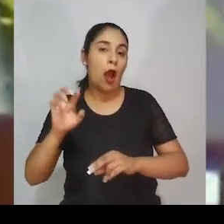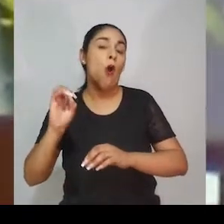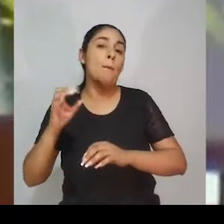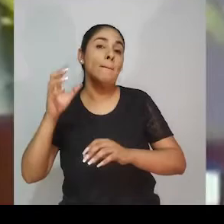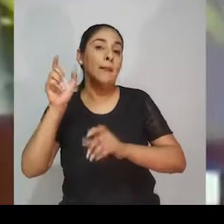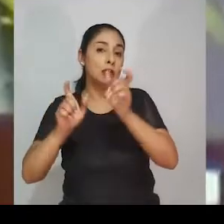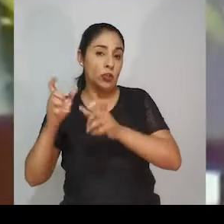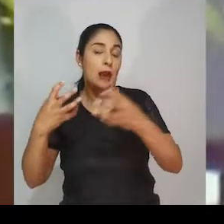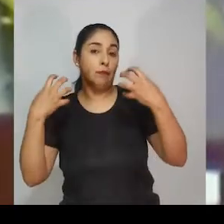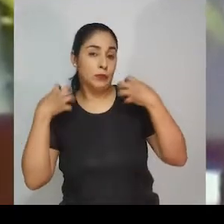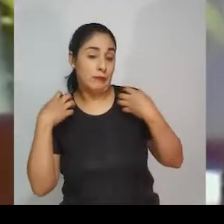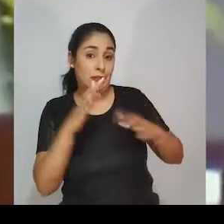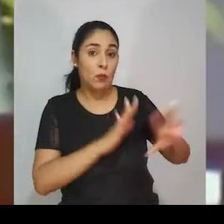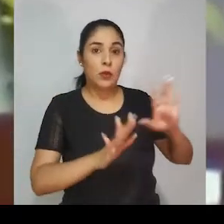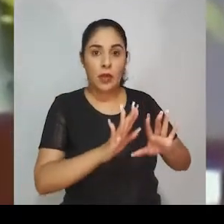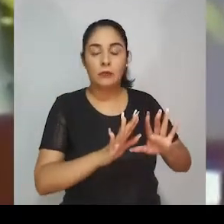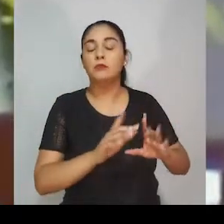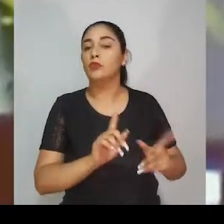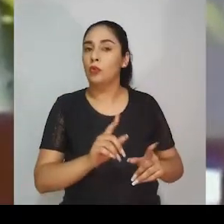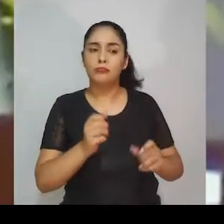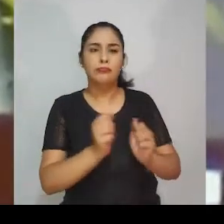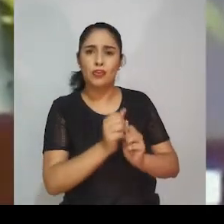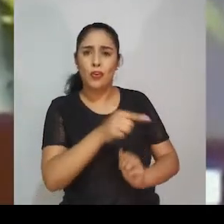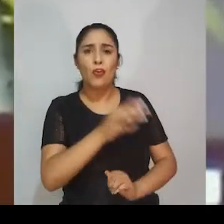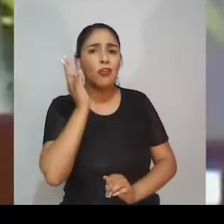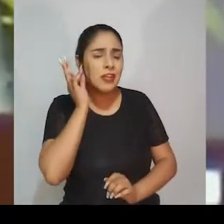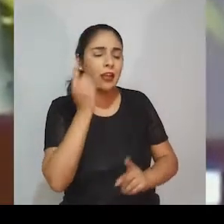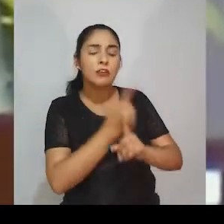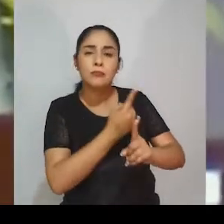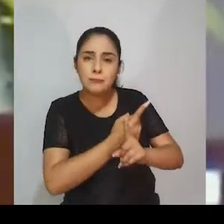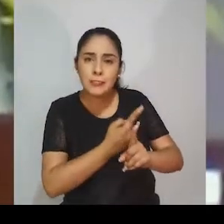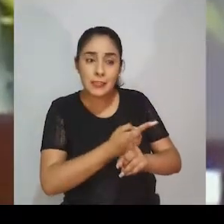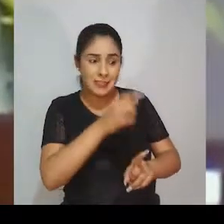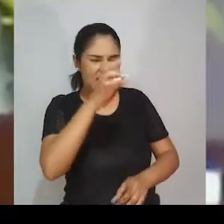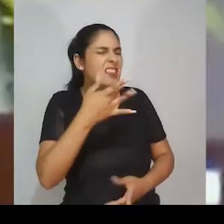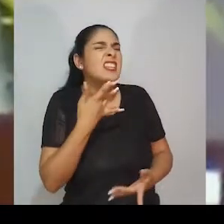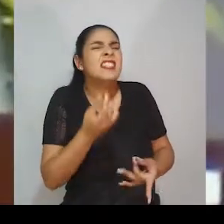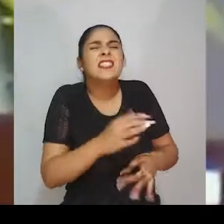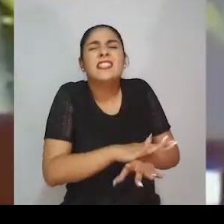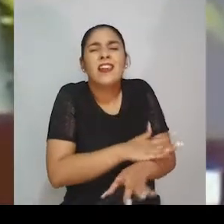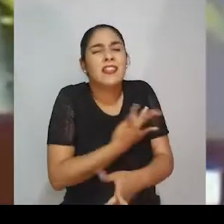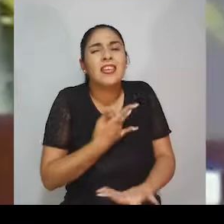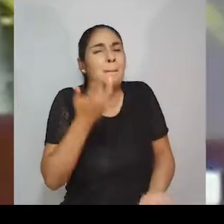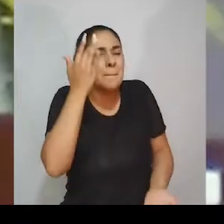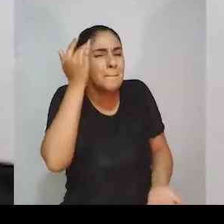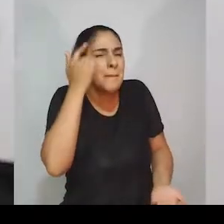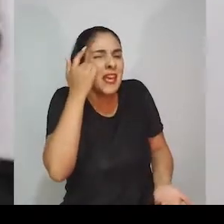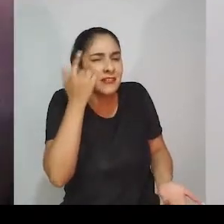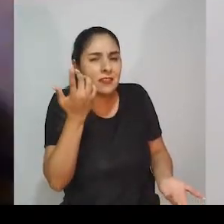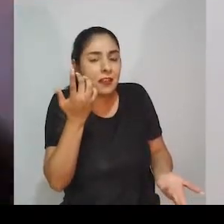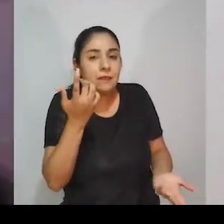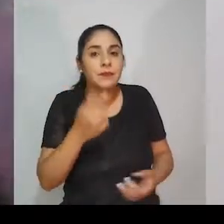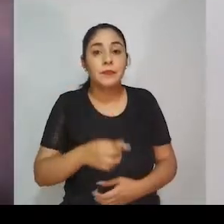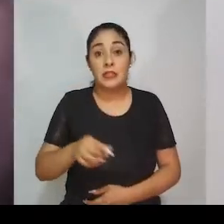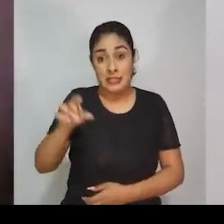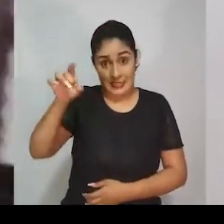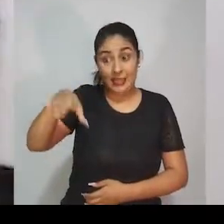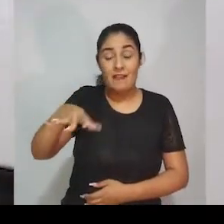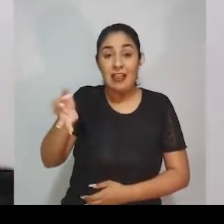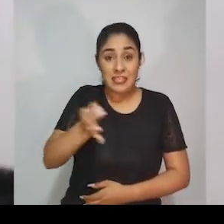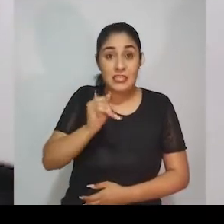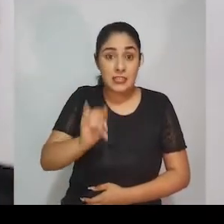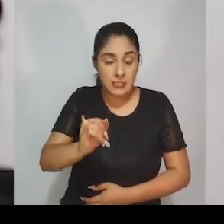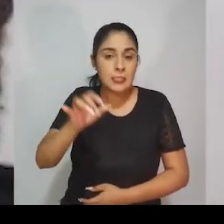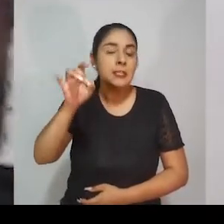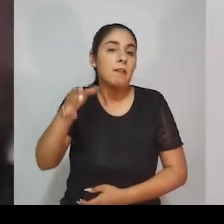cuidadores, con ella dialogar, conversar, saber lo que ella también siente y piensa de la situación. Sabe decir que sí, sabe